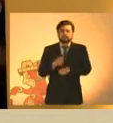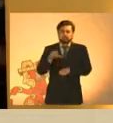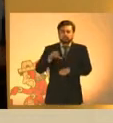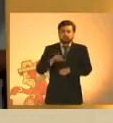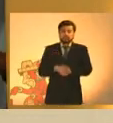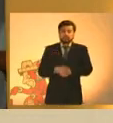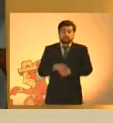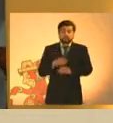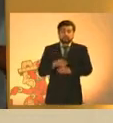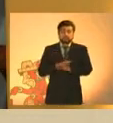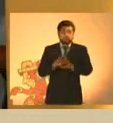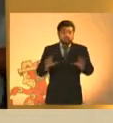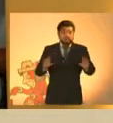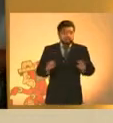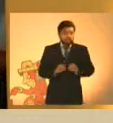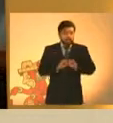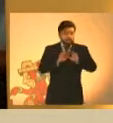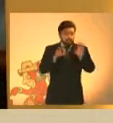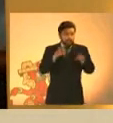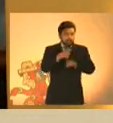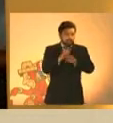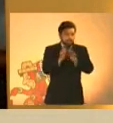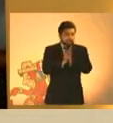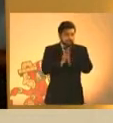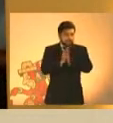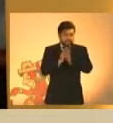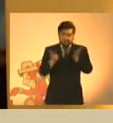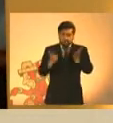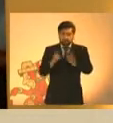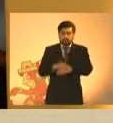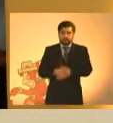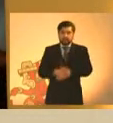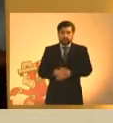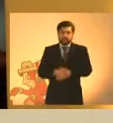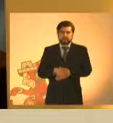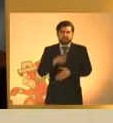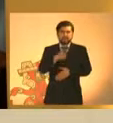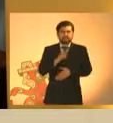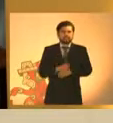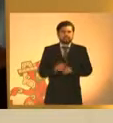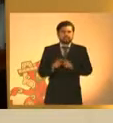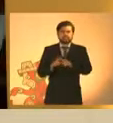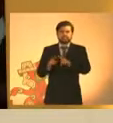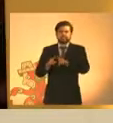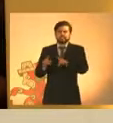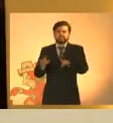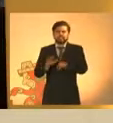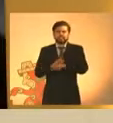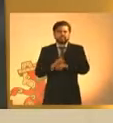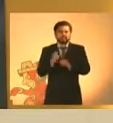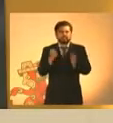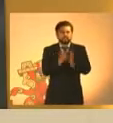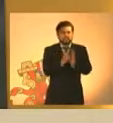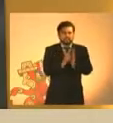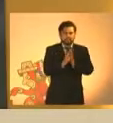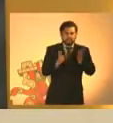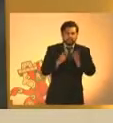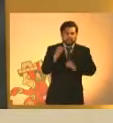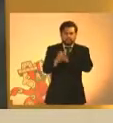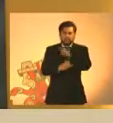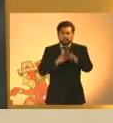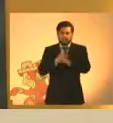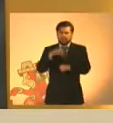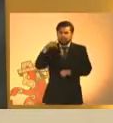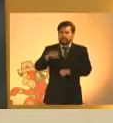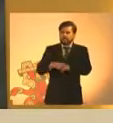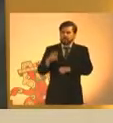claro está claro porque un libro así que en cualquiera de las editoriales internacionales que nos rodean en esta